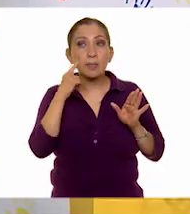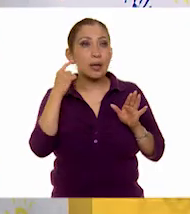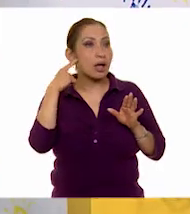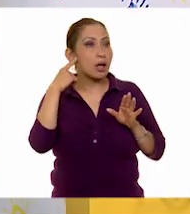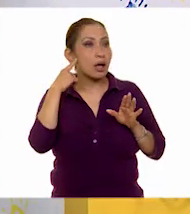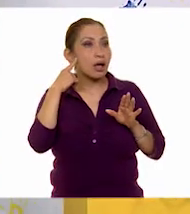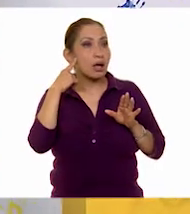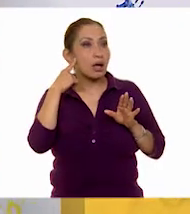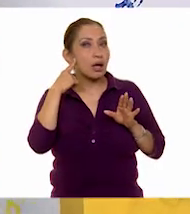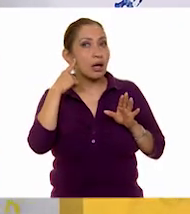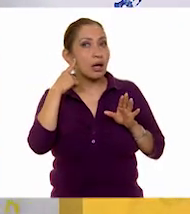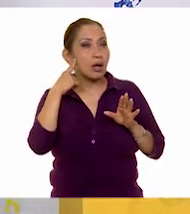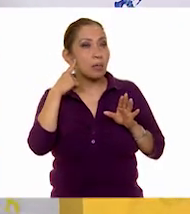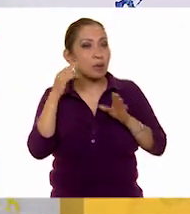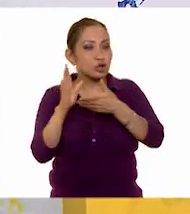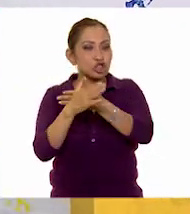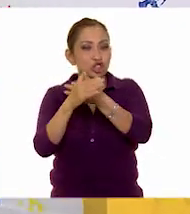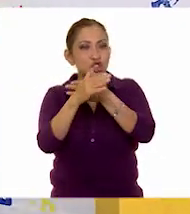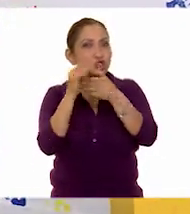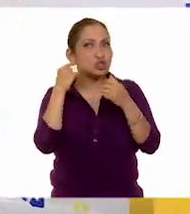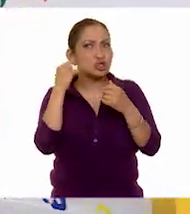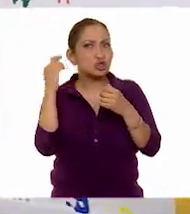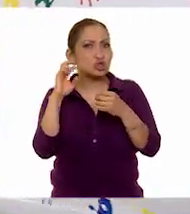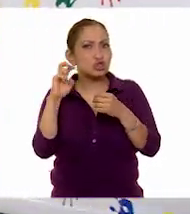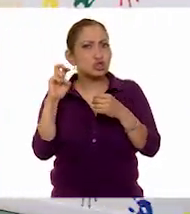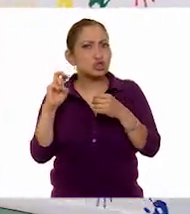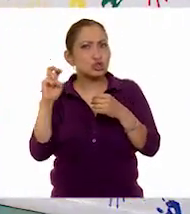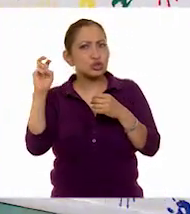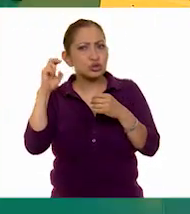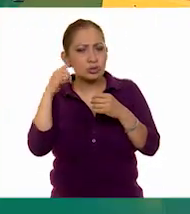escucha así como, bueno, no, pues... Cierto.